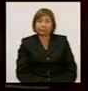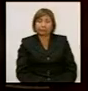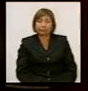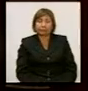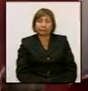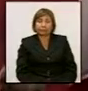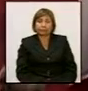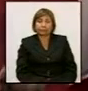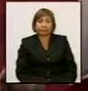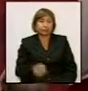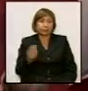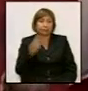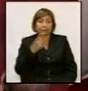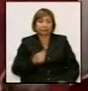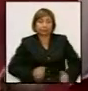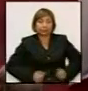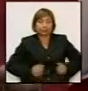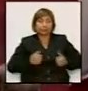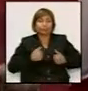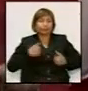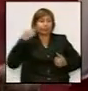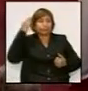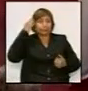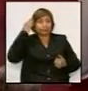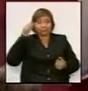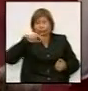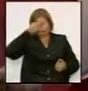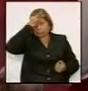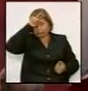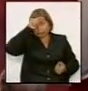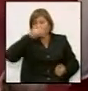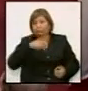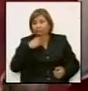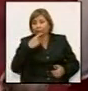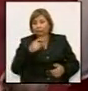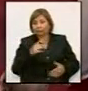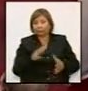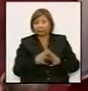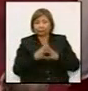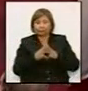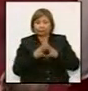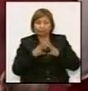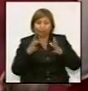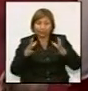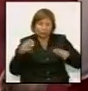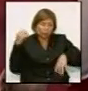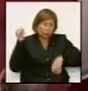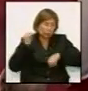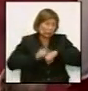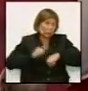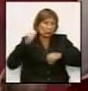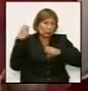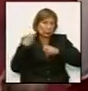La vida política en el Perú es muy dura, muy, muy dura.